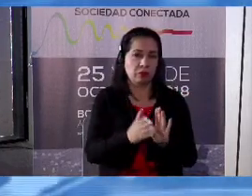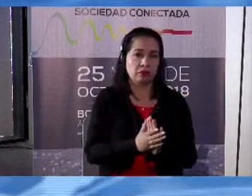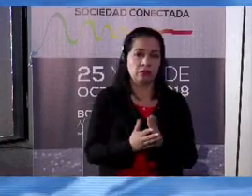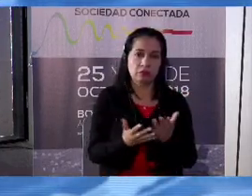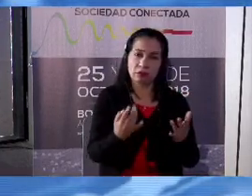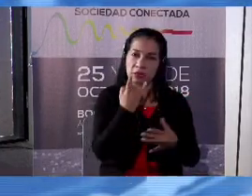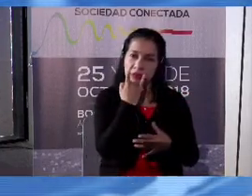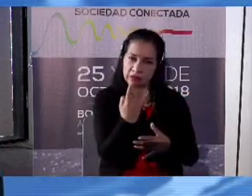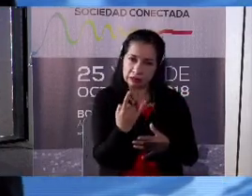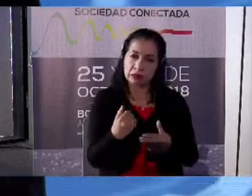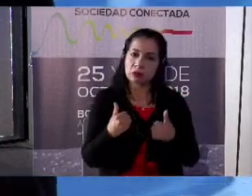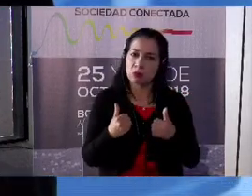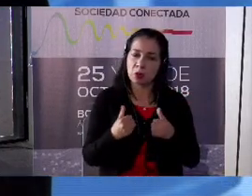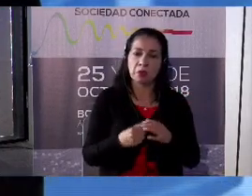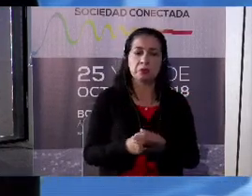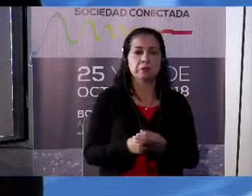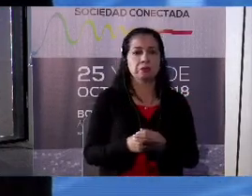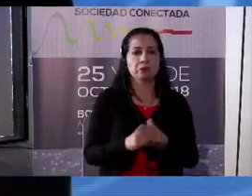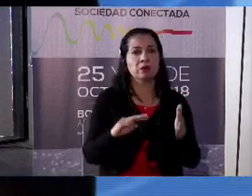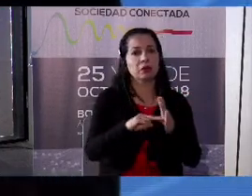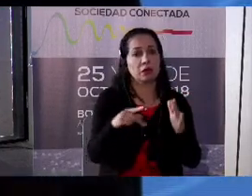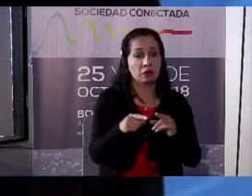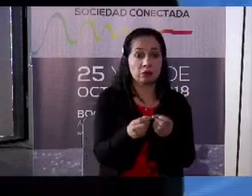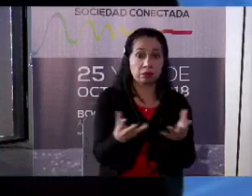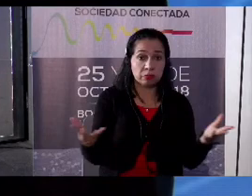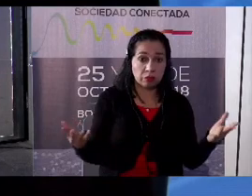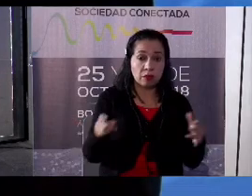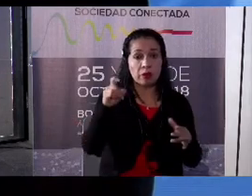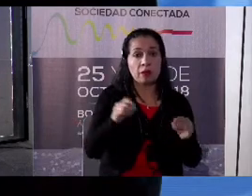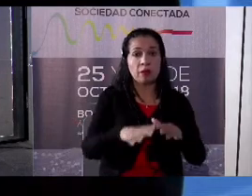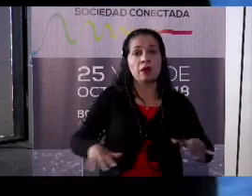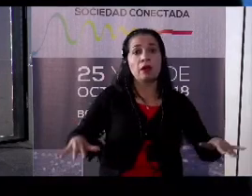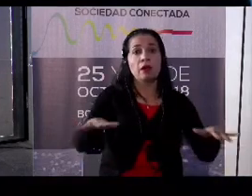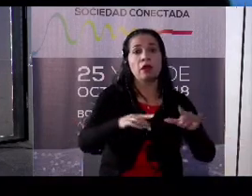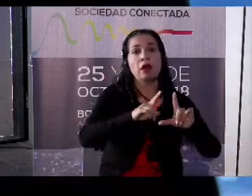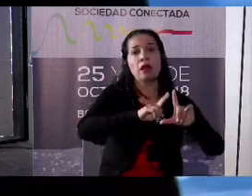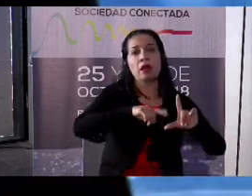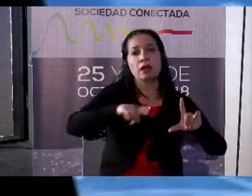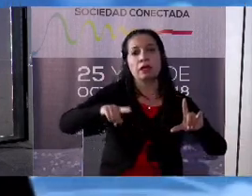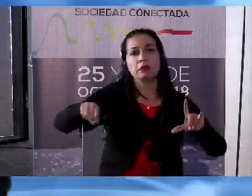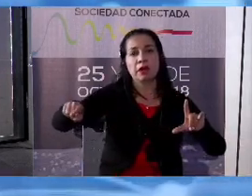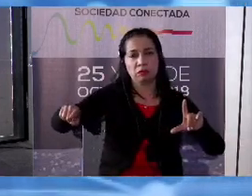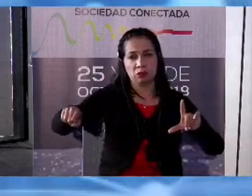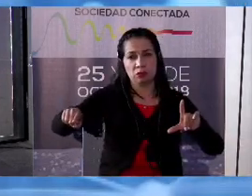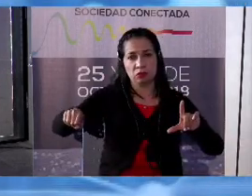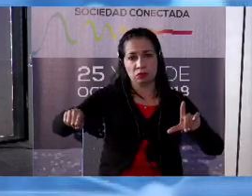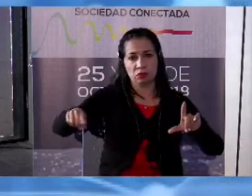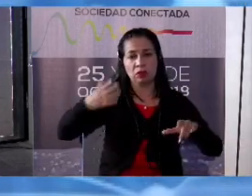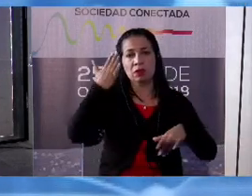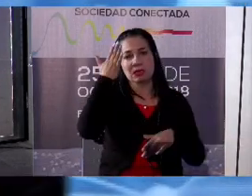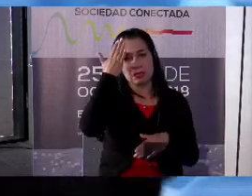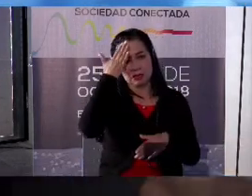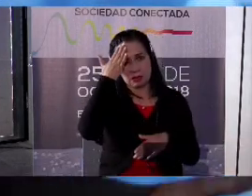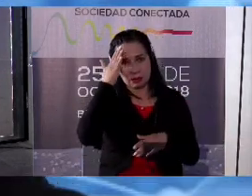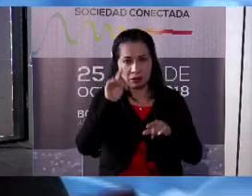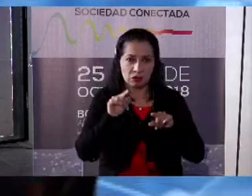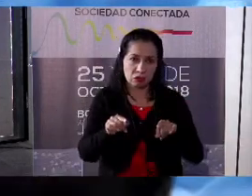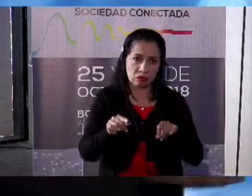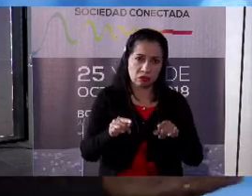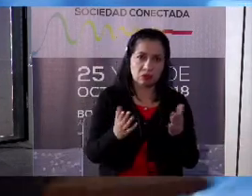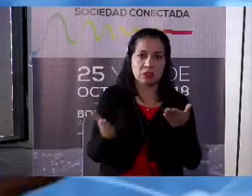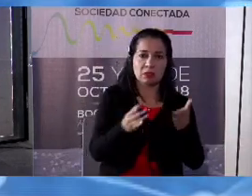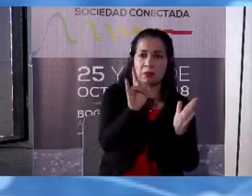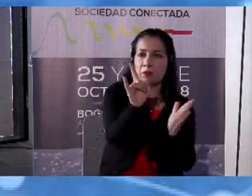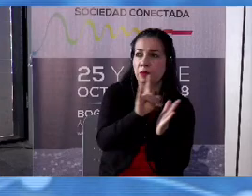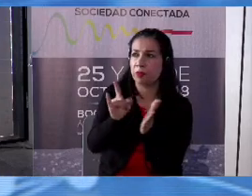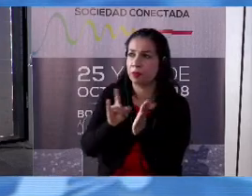interesante pero muchas de esas tecnologías requieren espectro como sabemos servicio inalámbricos